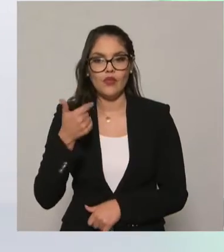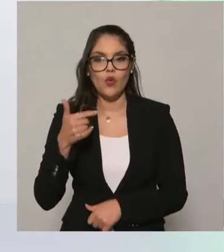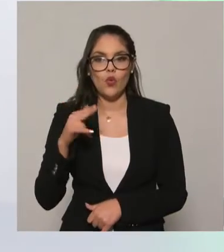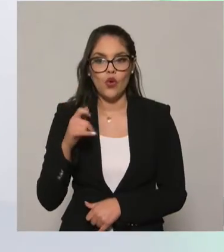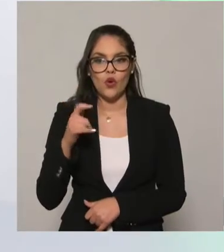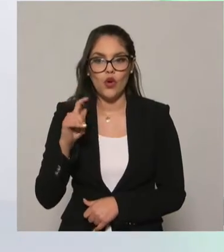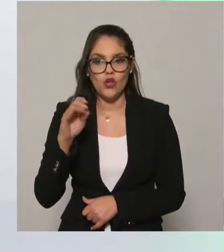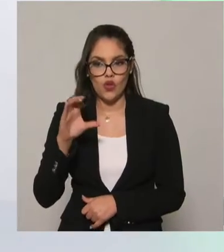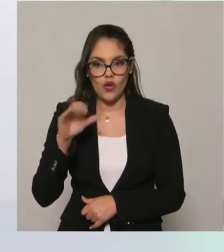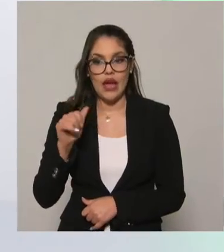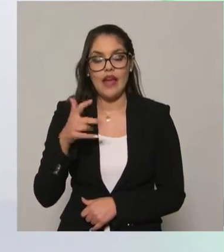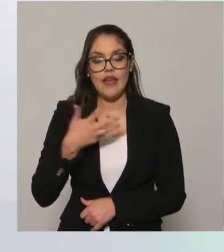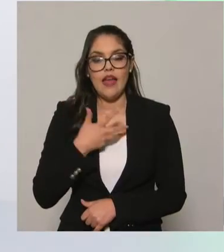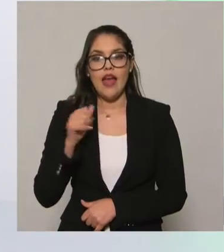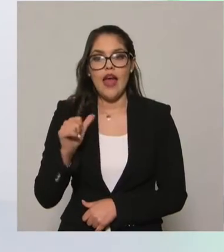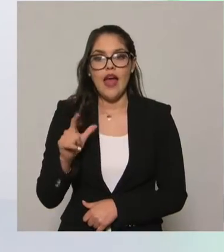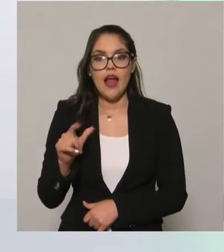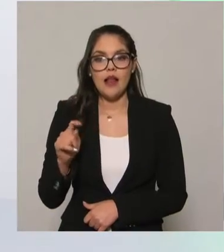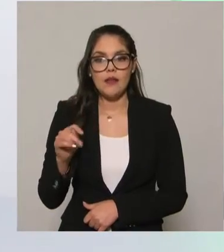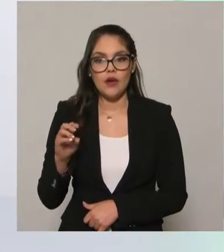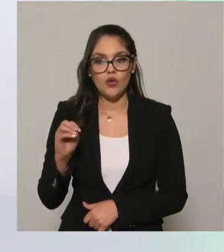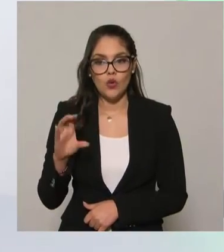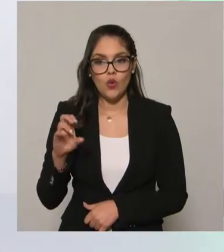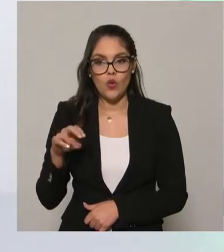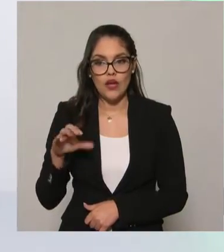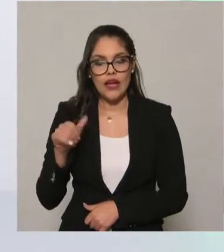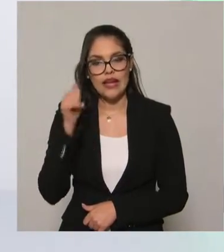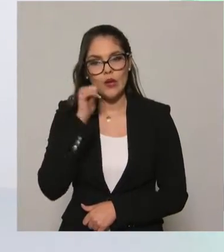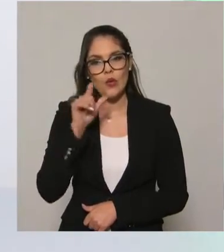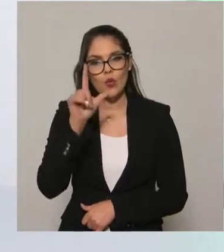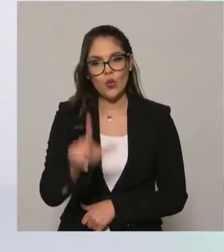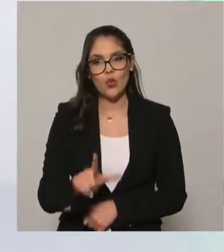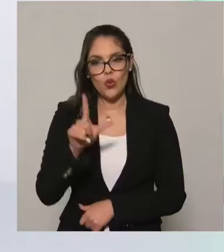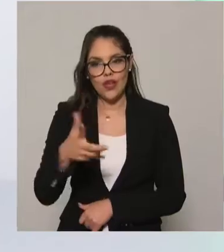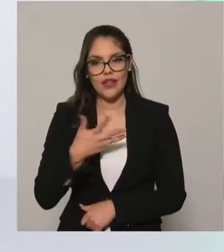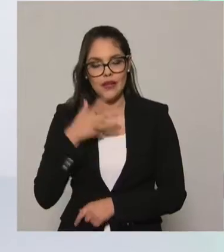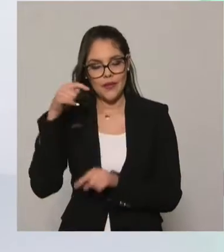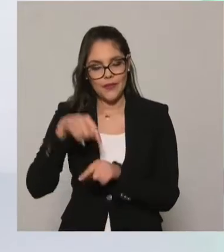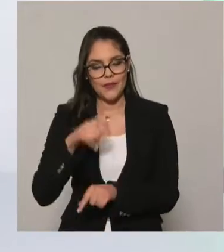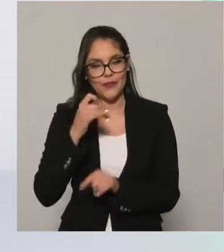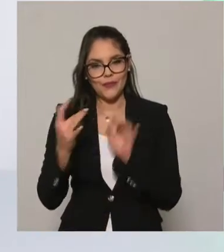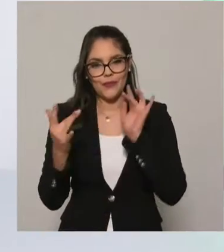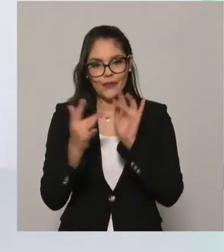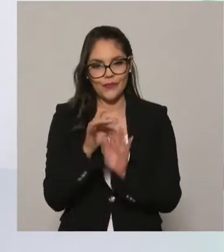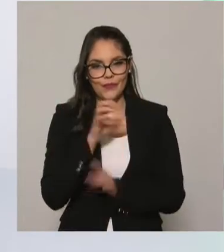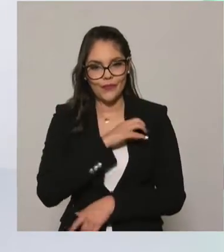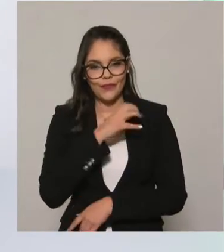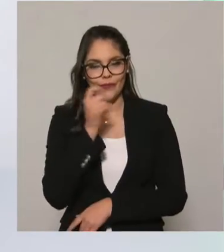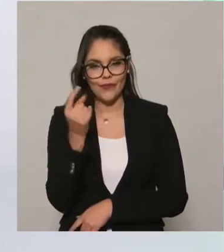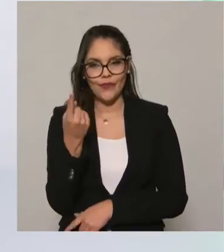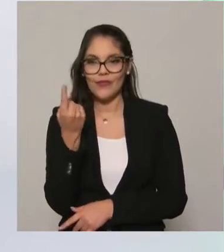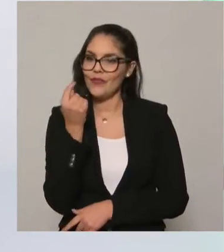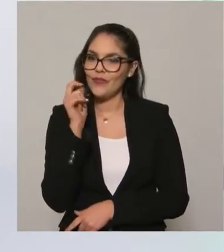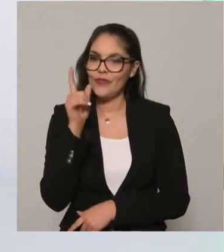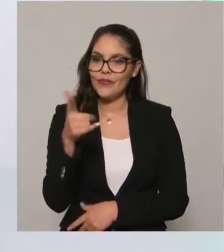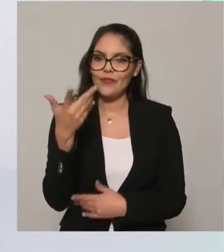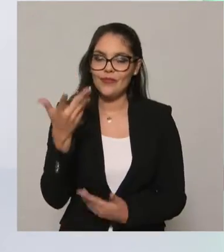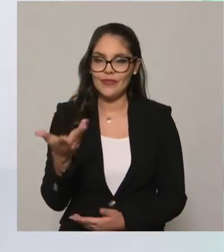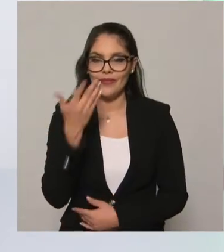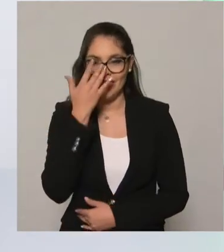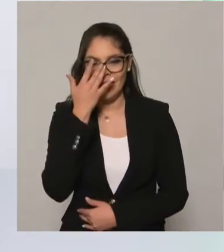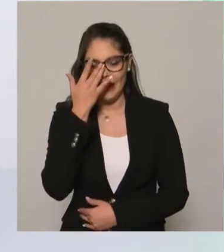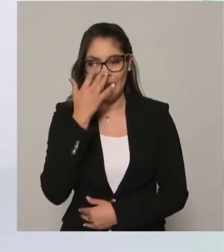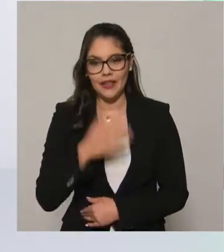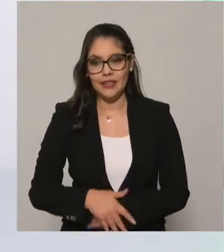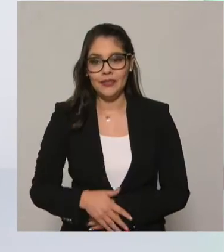ahí se encuentra Alberto Cuenca. Como cada lunes lo tenemos en vivo aquí en Capital 21. ¿Qué tal, Alberto? ¿Cómo estás? ¿Qué